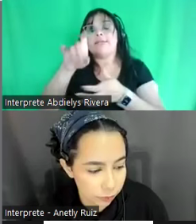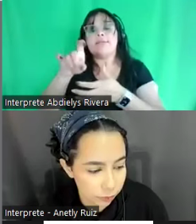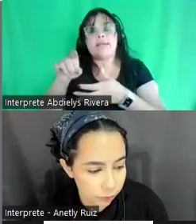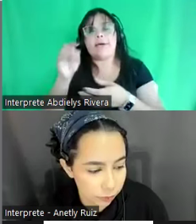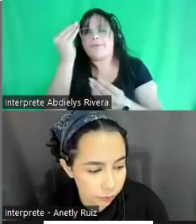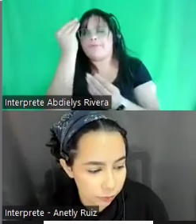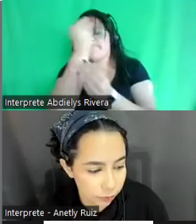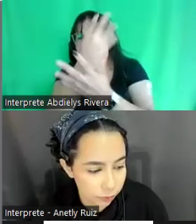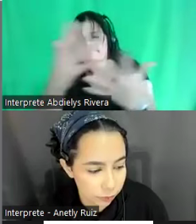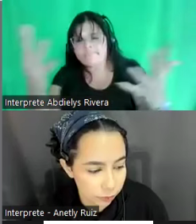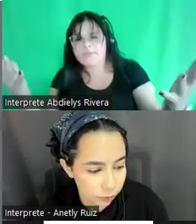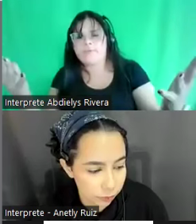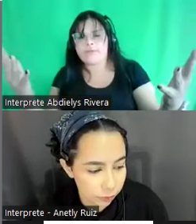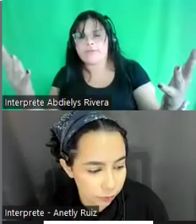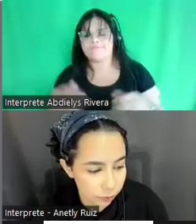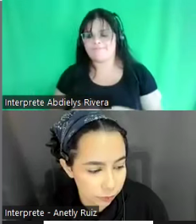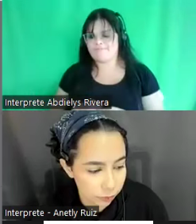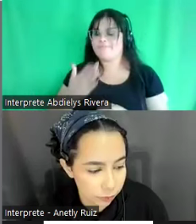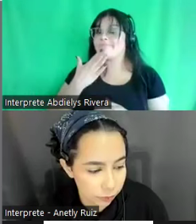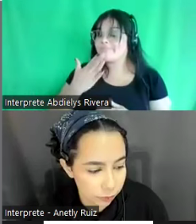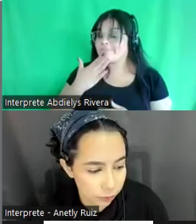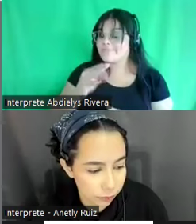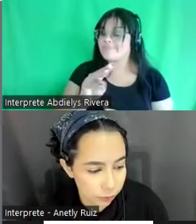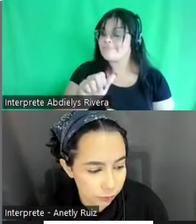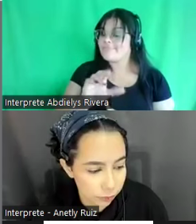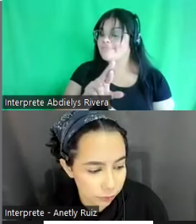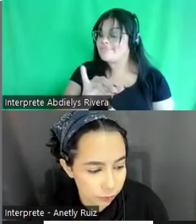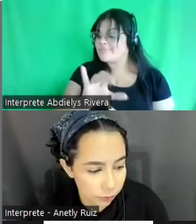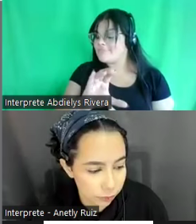Gracias, Maricel Centeno, por este comentario.